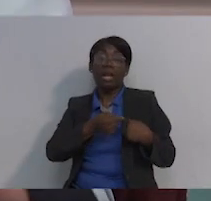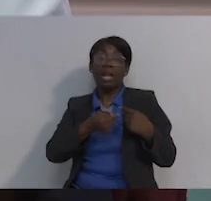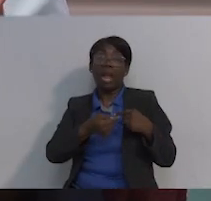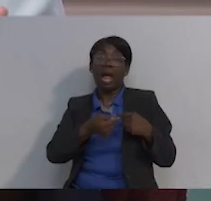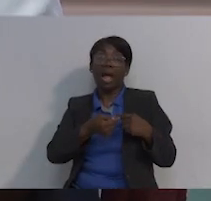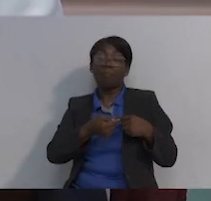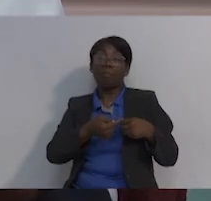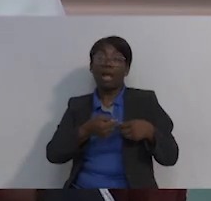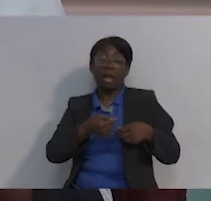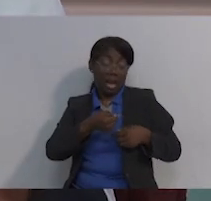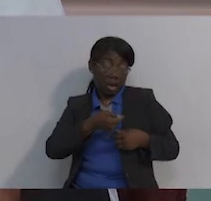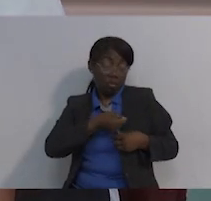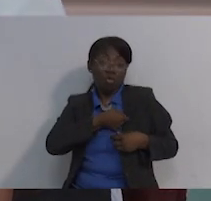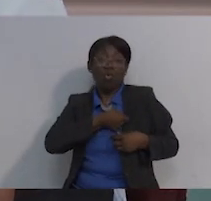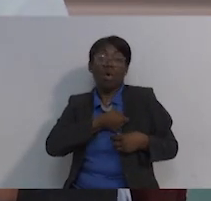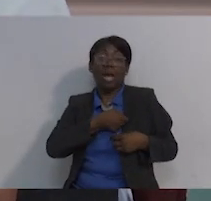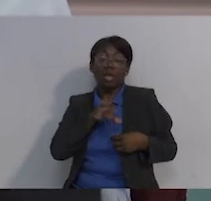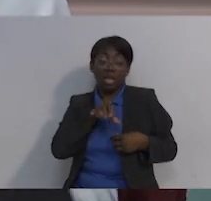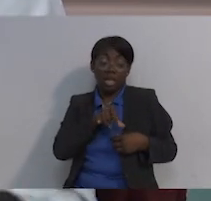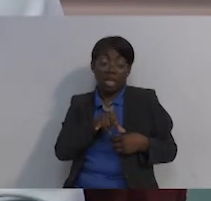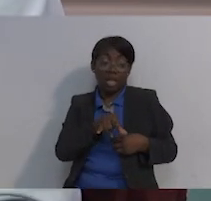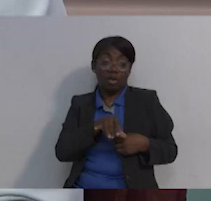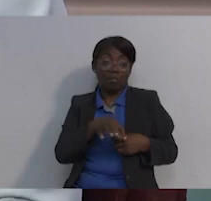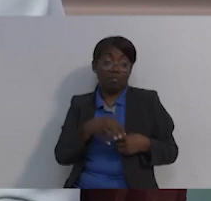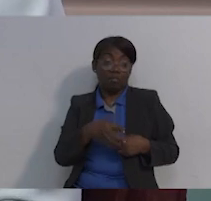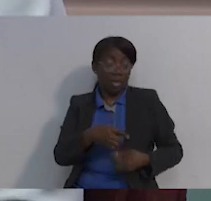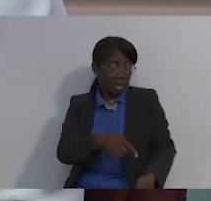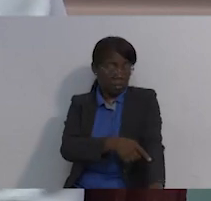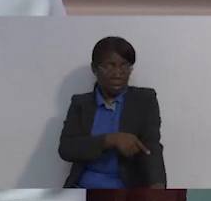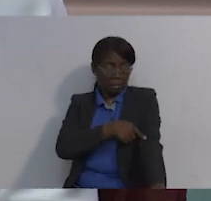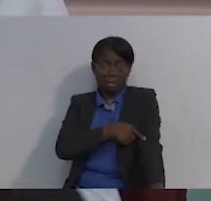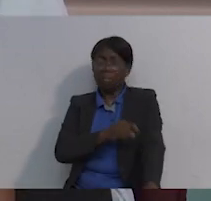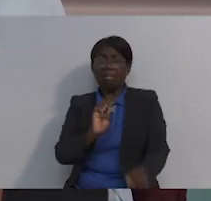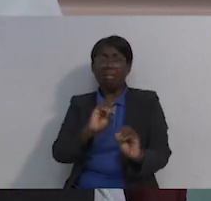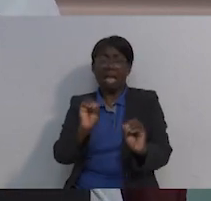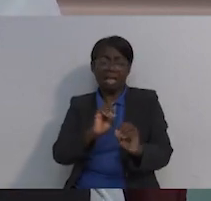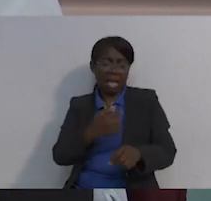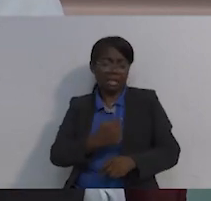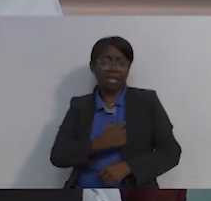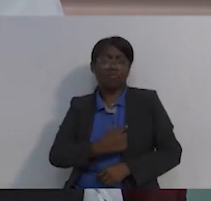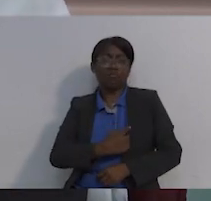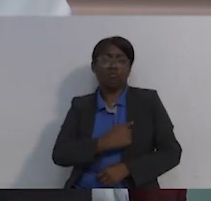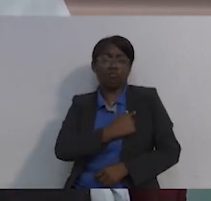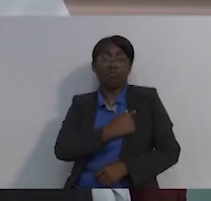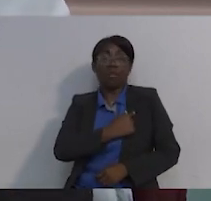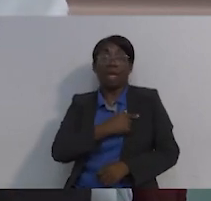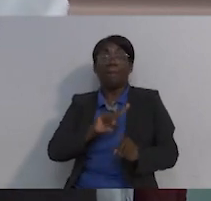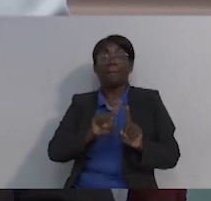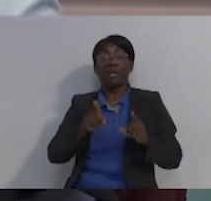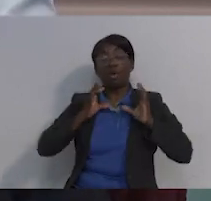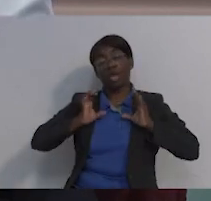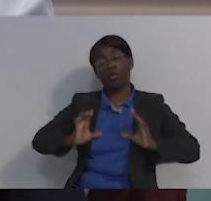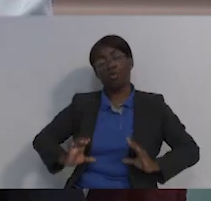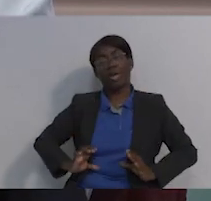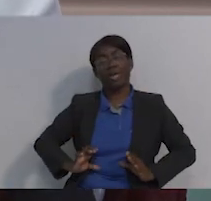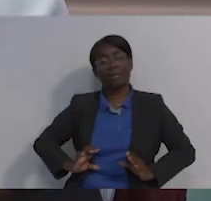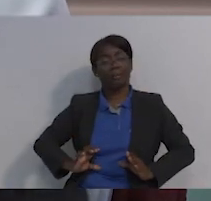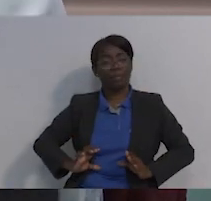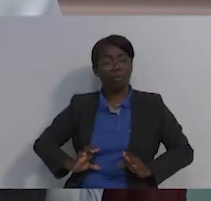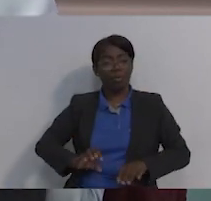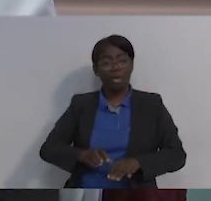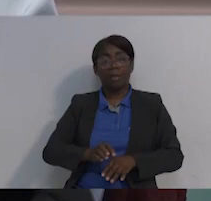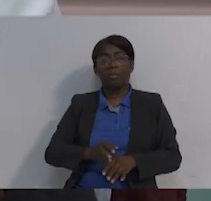Pero hay cuerpos que les da rabia el portacat, pues, entonces hay personas que no lo toleran. Pero no es culpa del doctor,